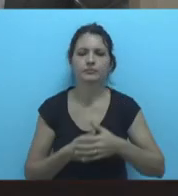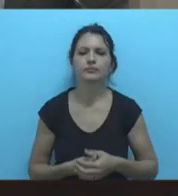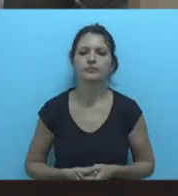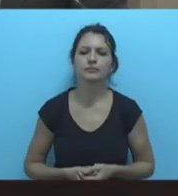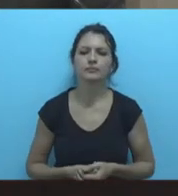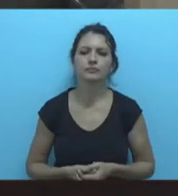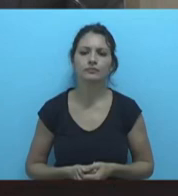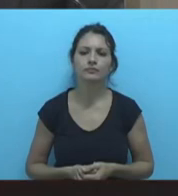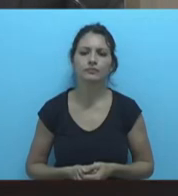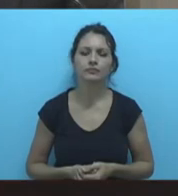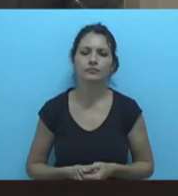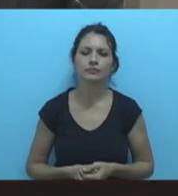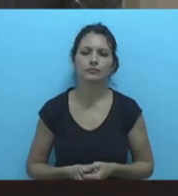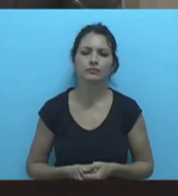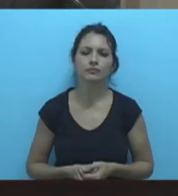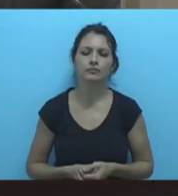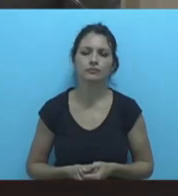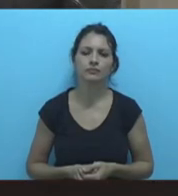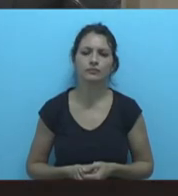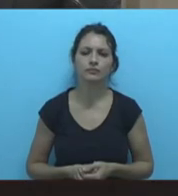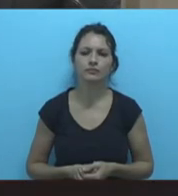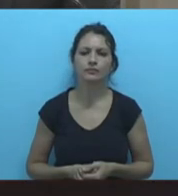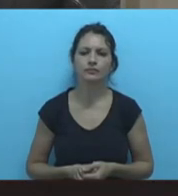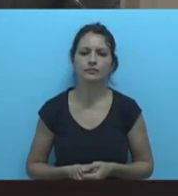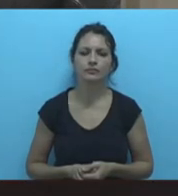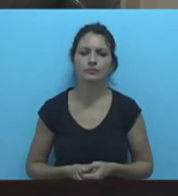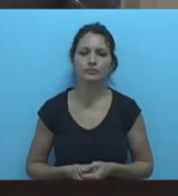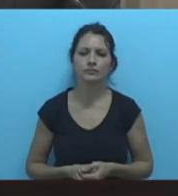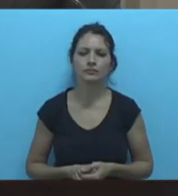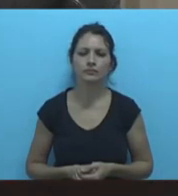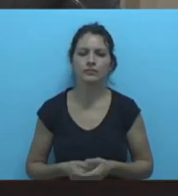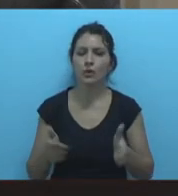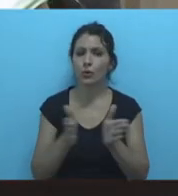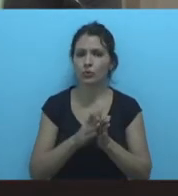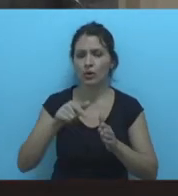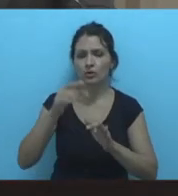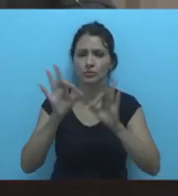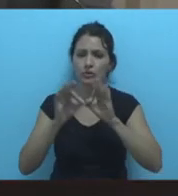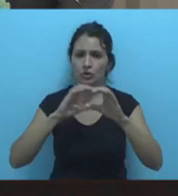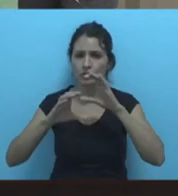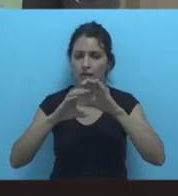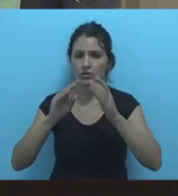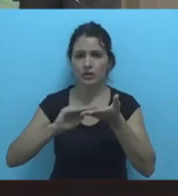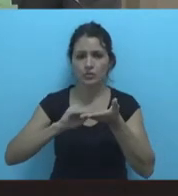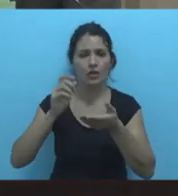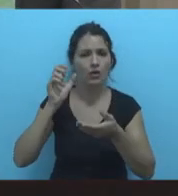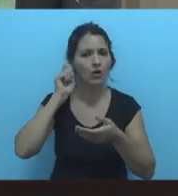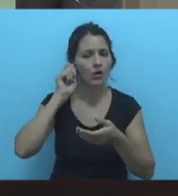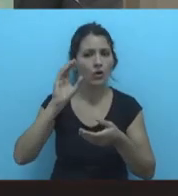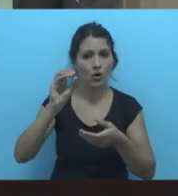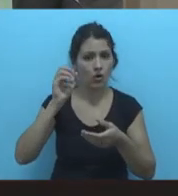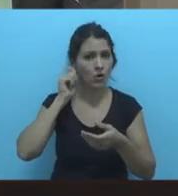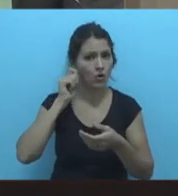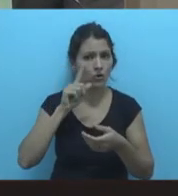Ciancio, y el proyecto de comunicación 41.803, del diputado Gione, por el cual se solicita